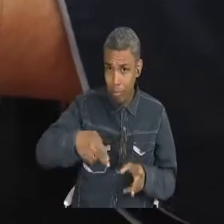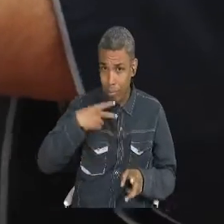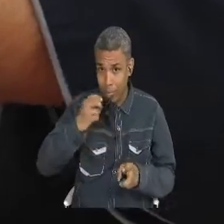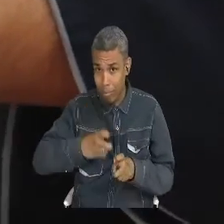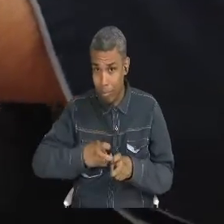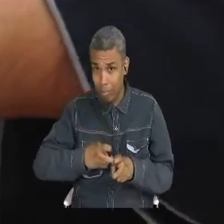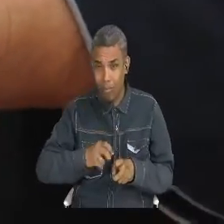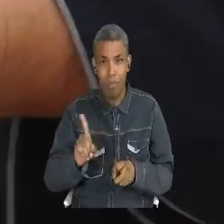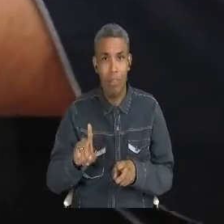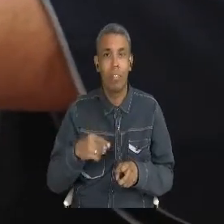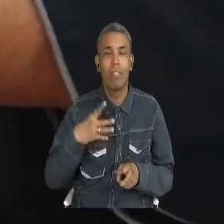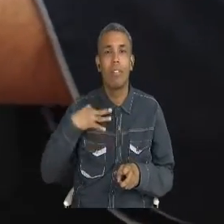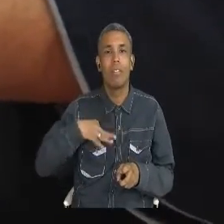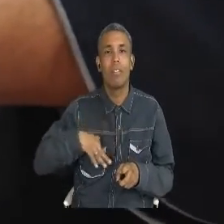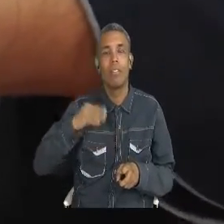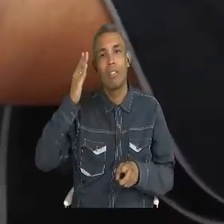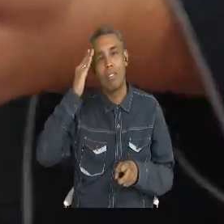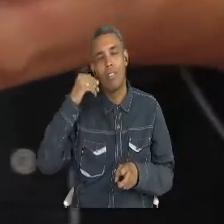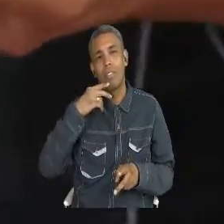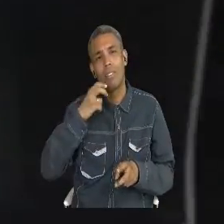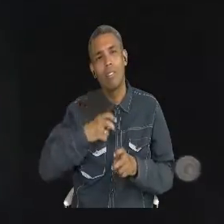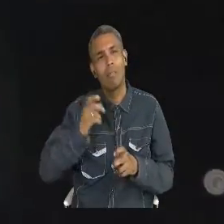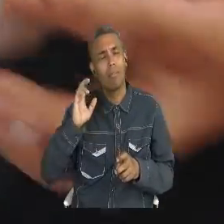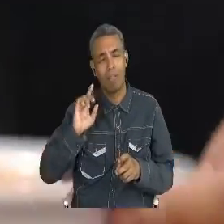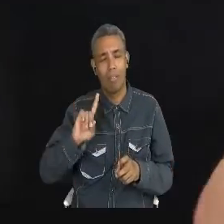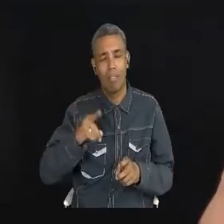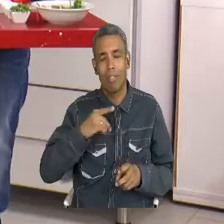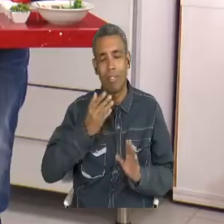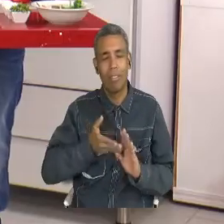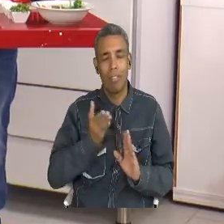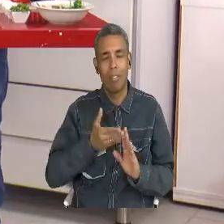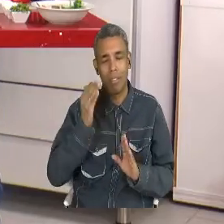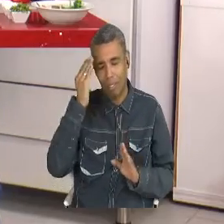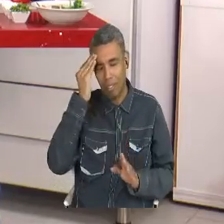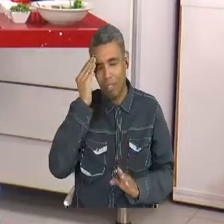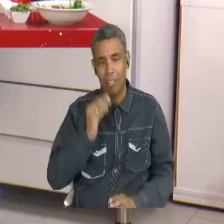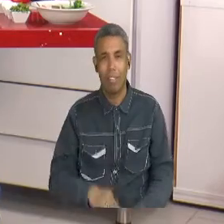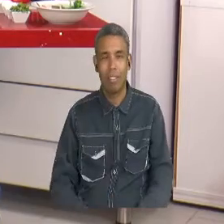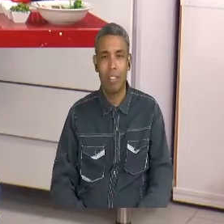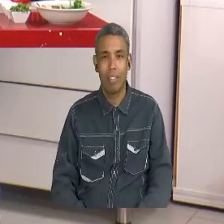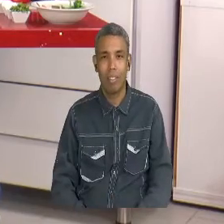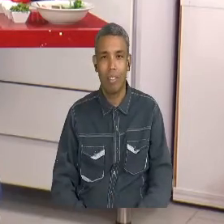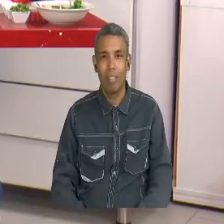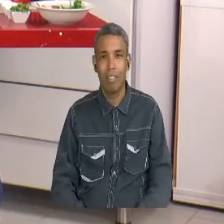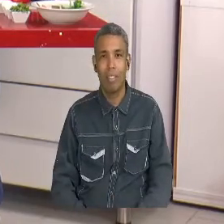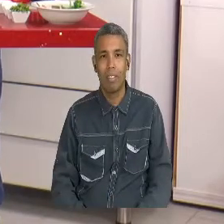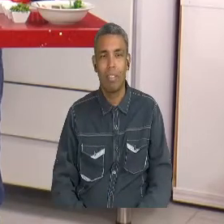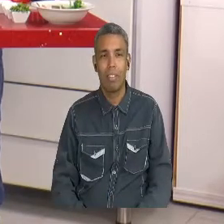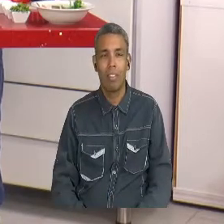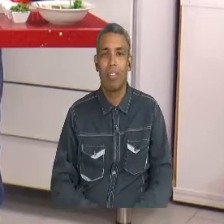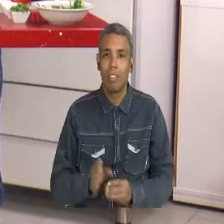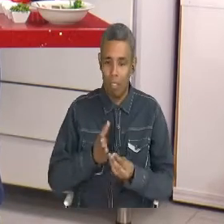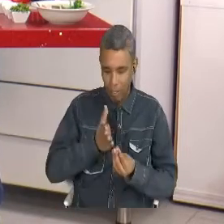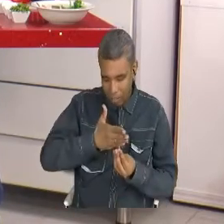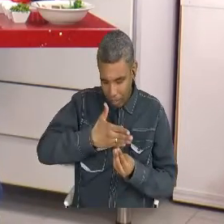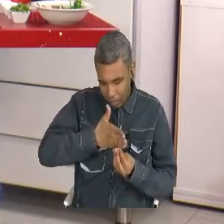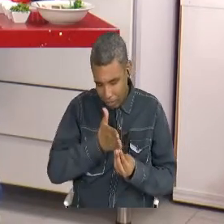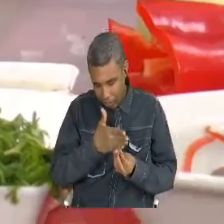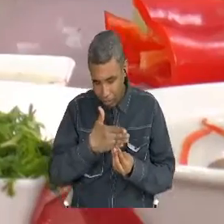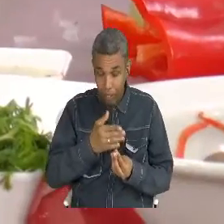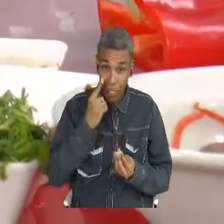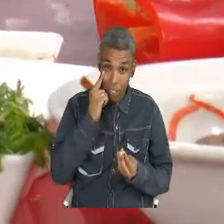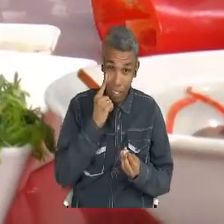y económicas. Son insumos que tenemos en casa. Acá le adiciono la cebollita. Ok,